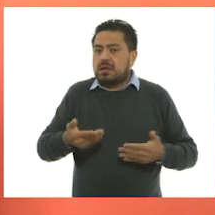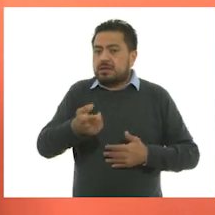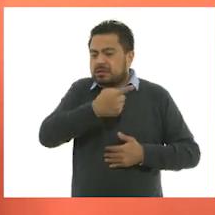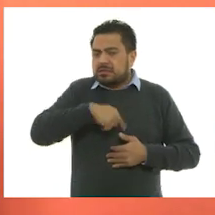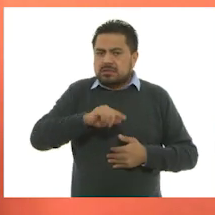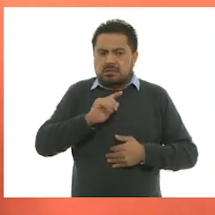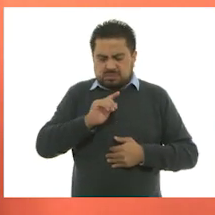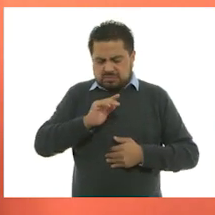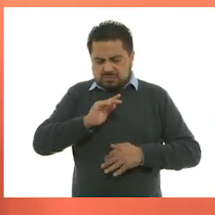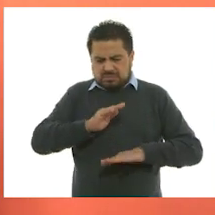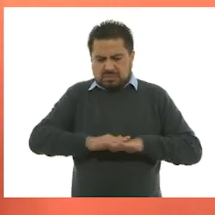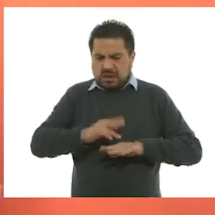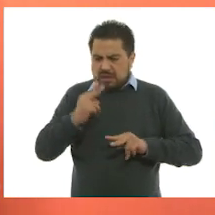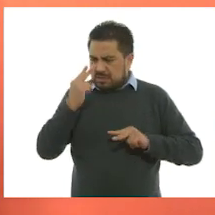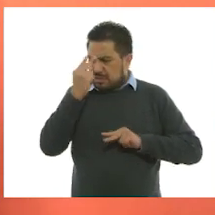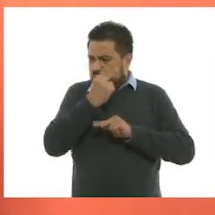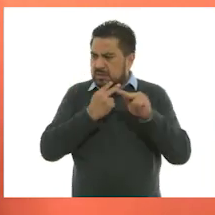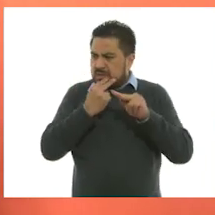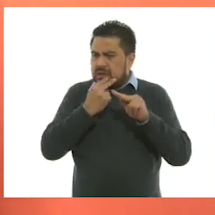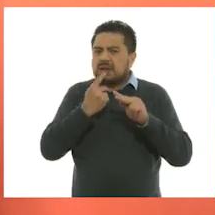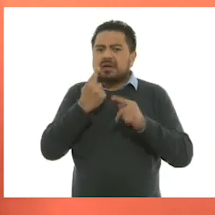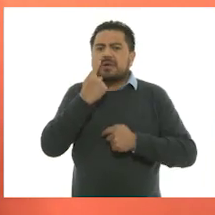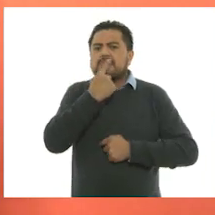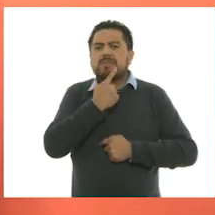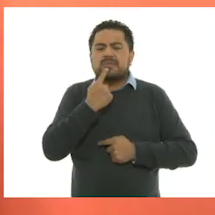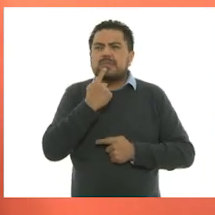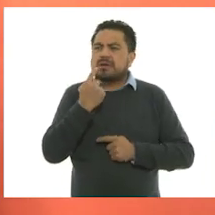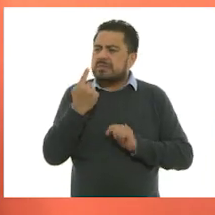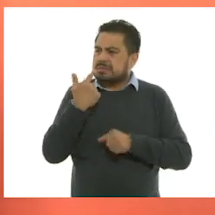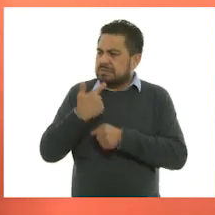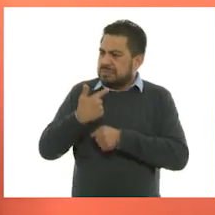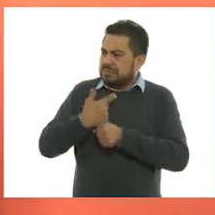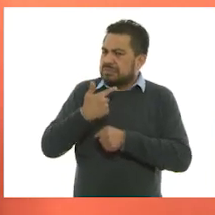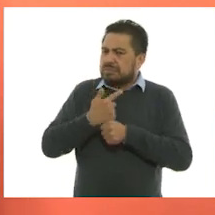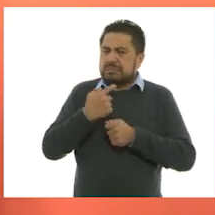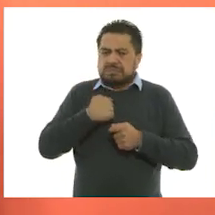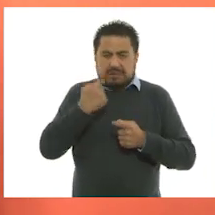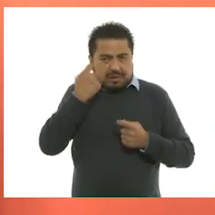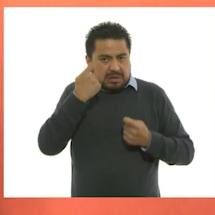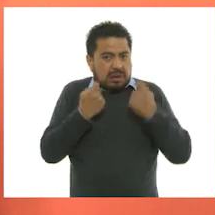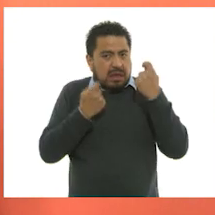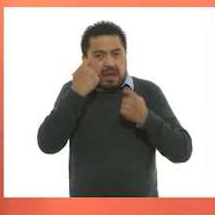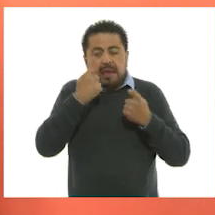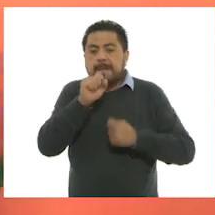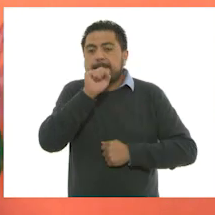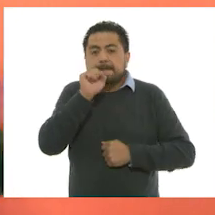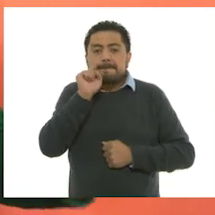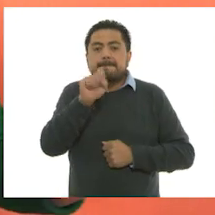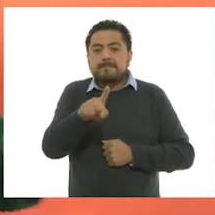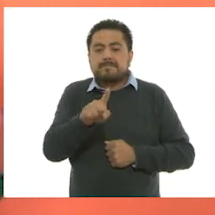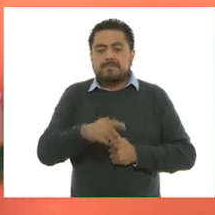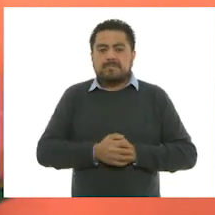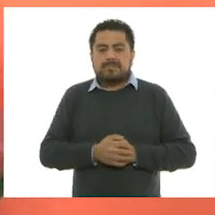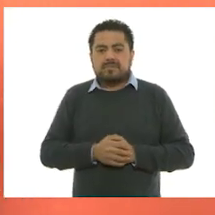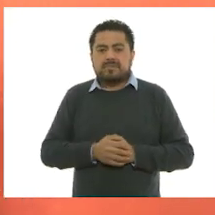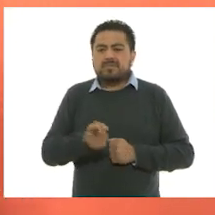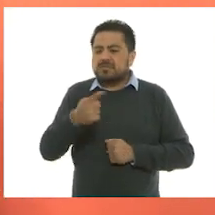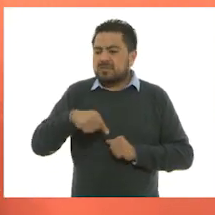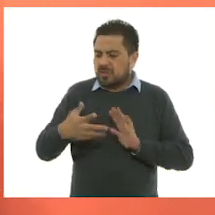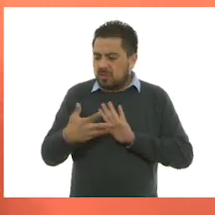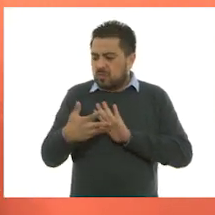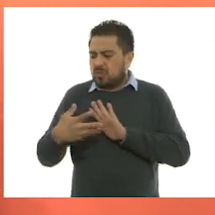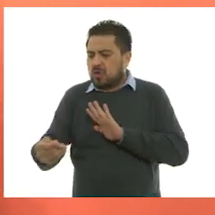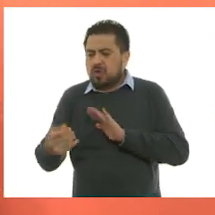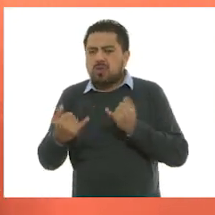miran mucho a la cara, ven nuestros labios, ven nuestros gestos y imitan lo que están haciendo